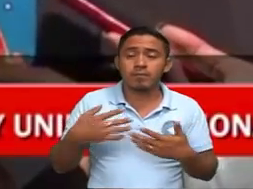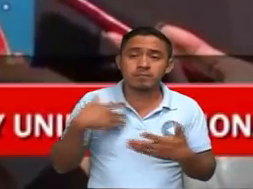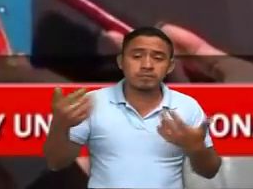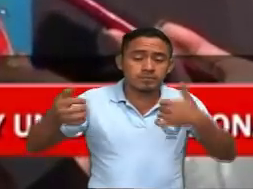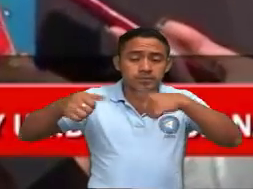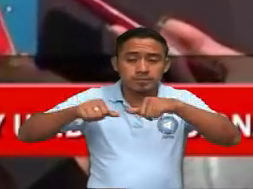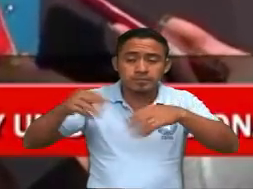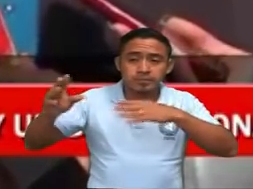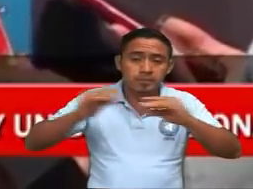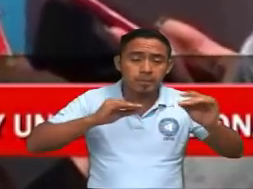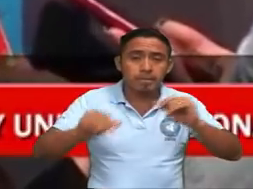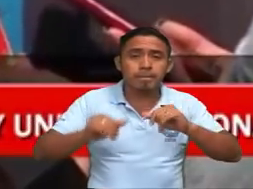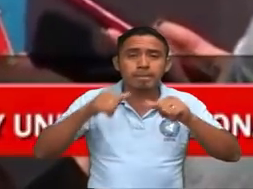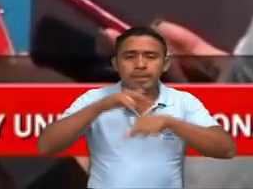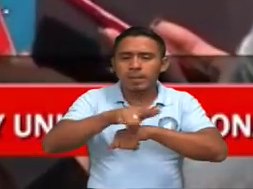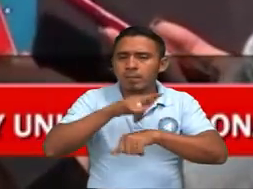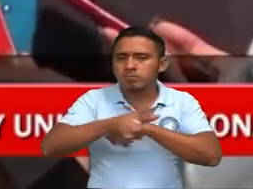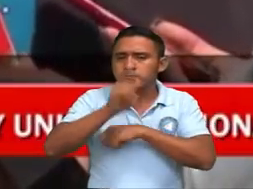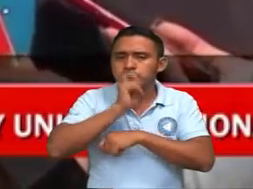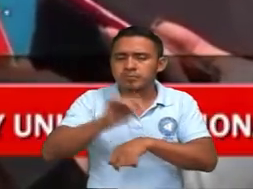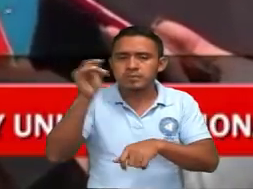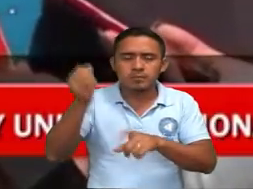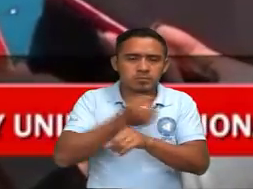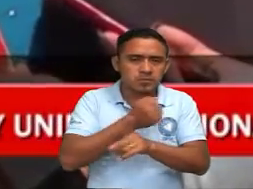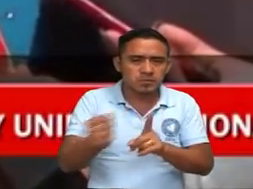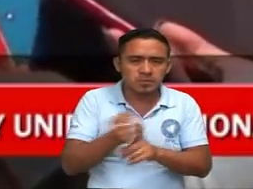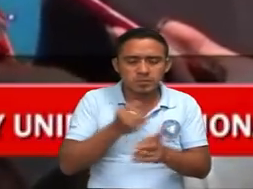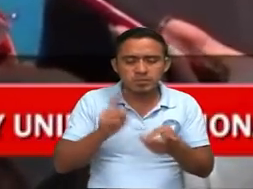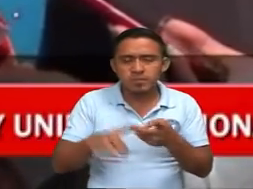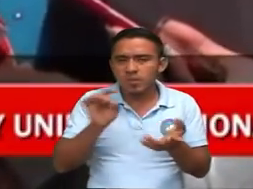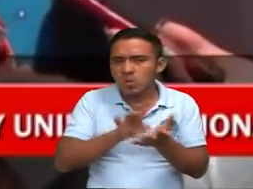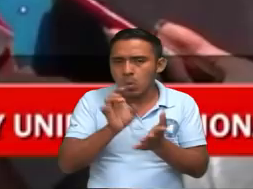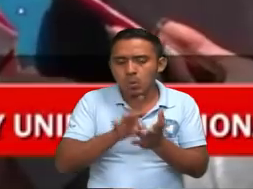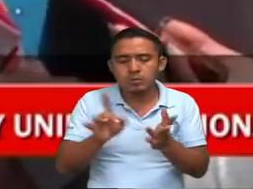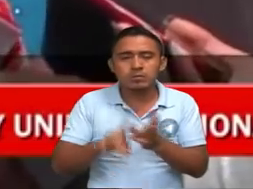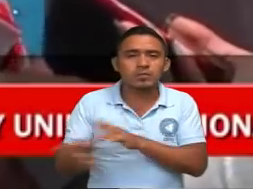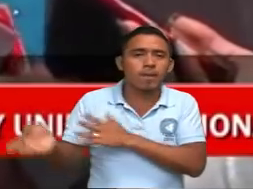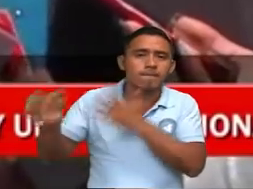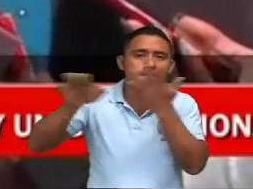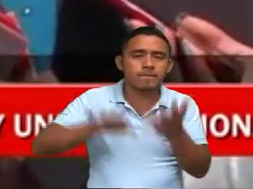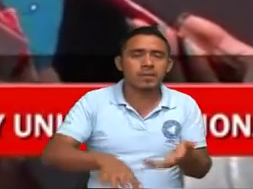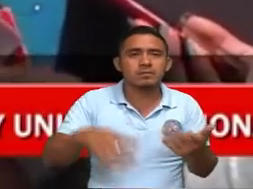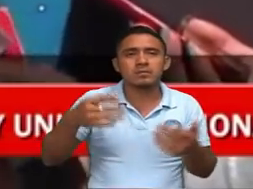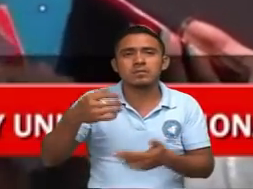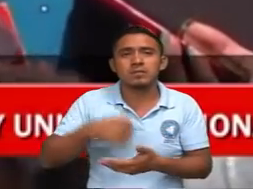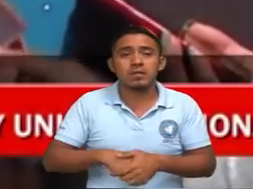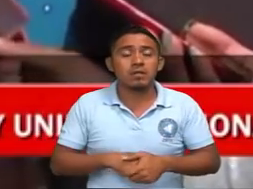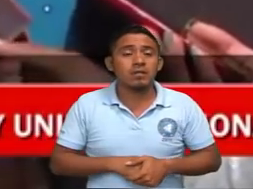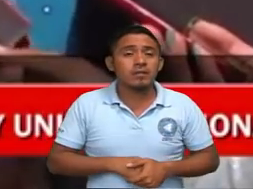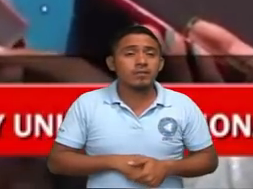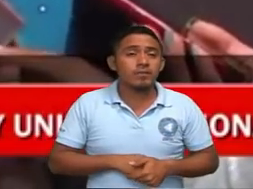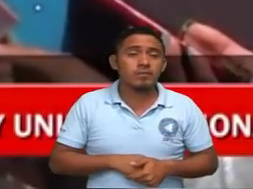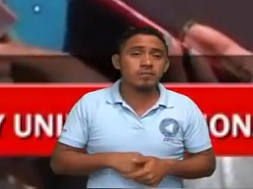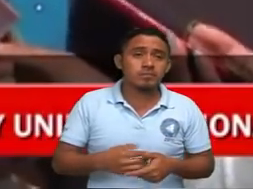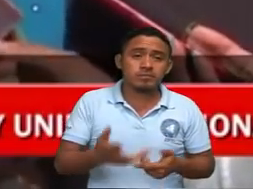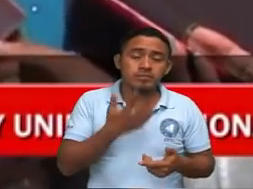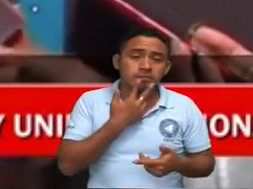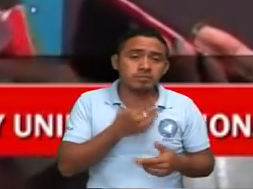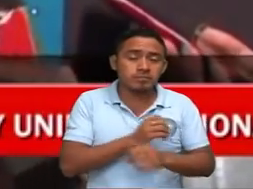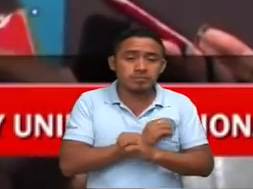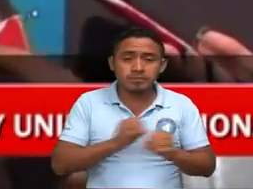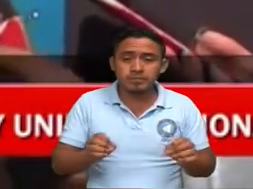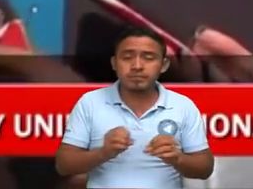siguen apuntándose a la violencia, al odio, a la muerte, al terrorismo, y que no quieren que